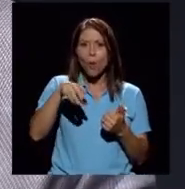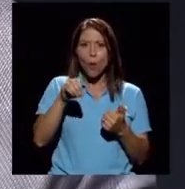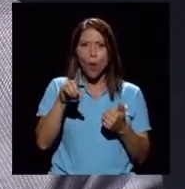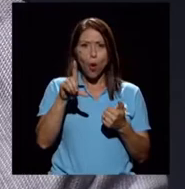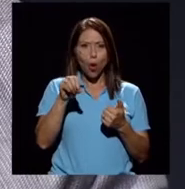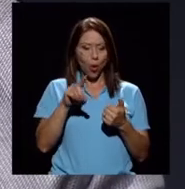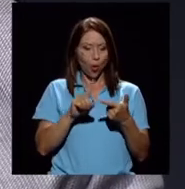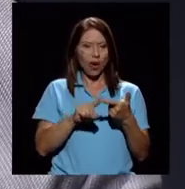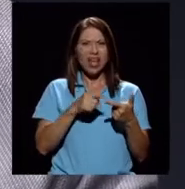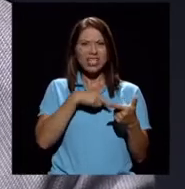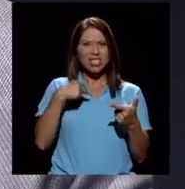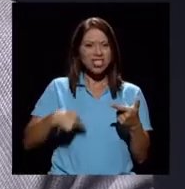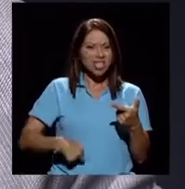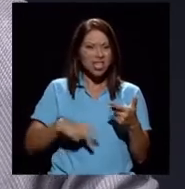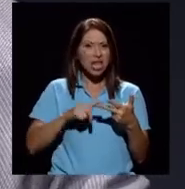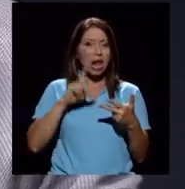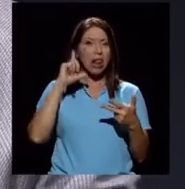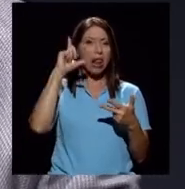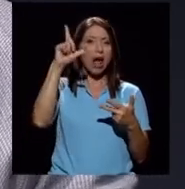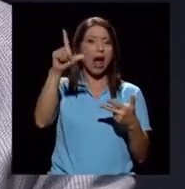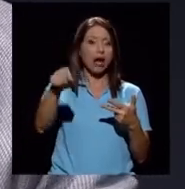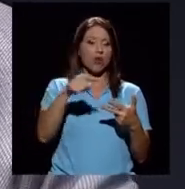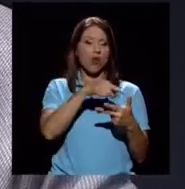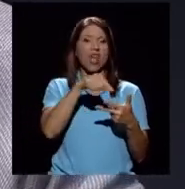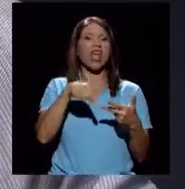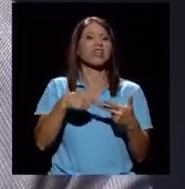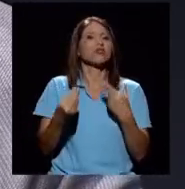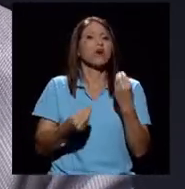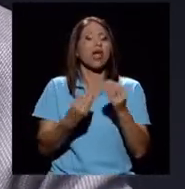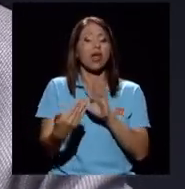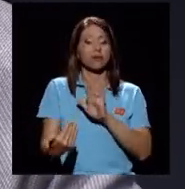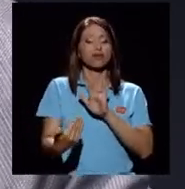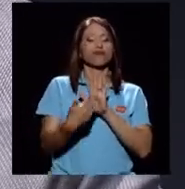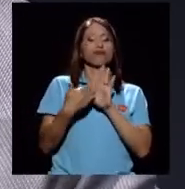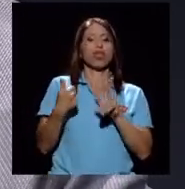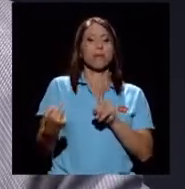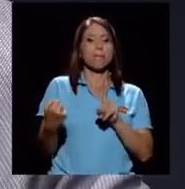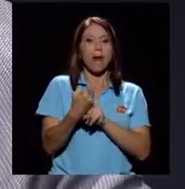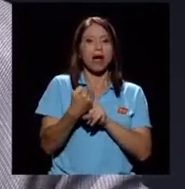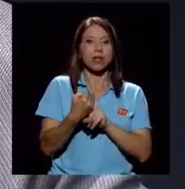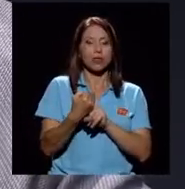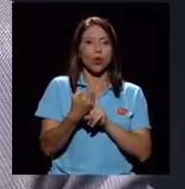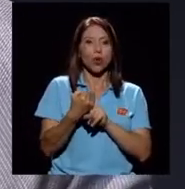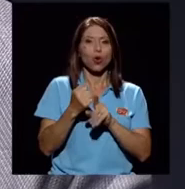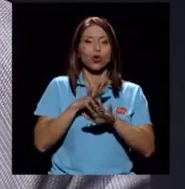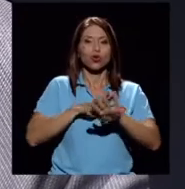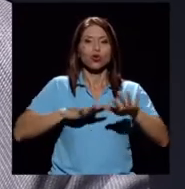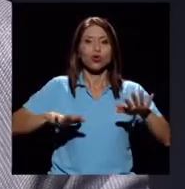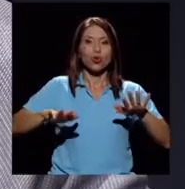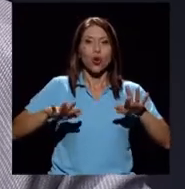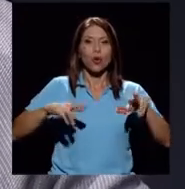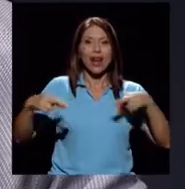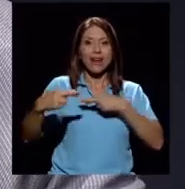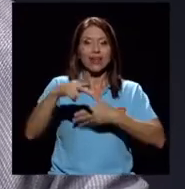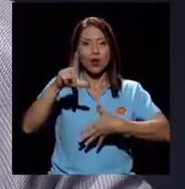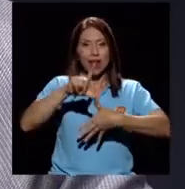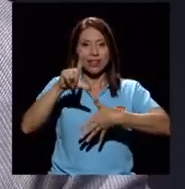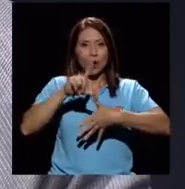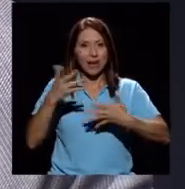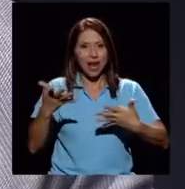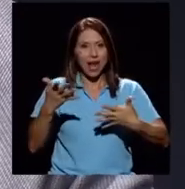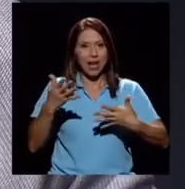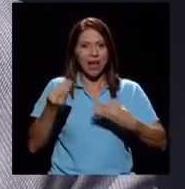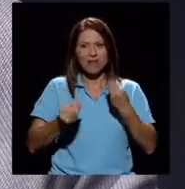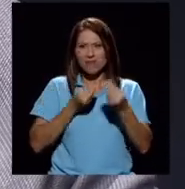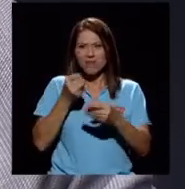largo qué impacto puede tener esto sobre la región este latinoamericana y sobre